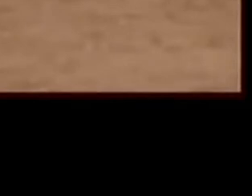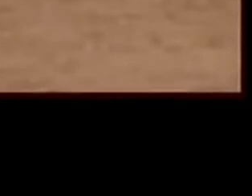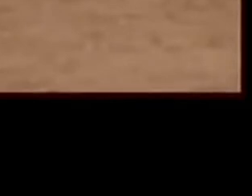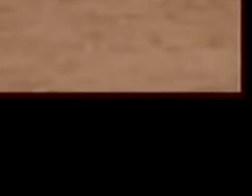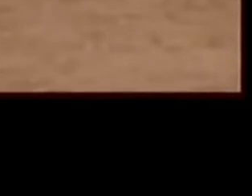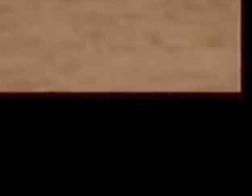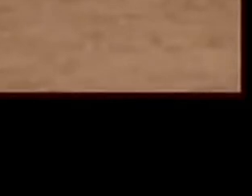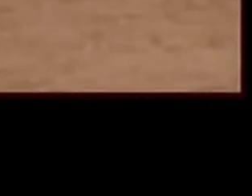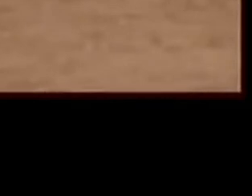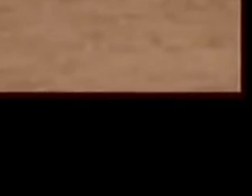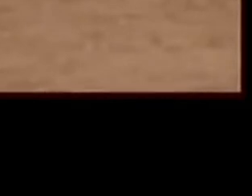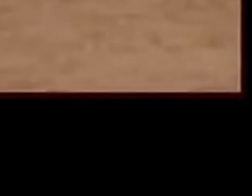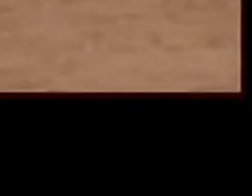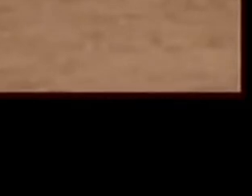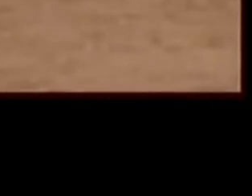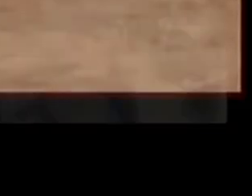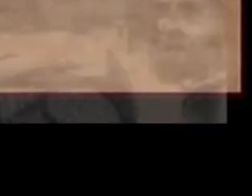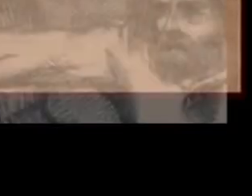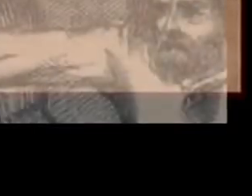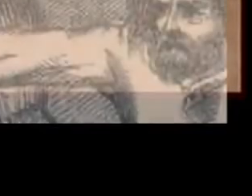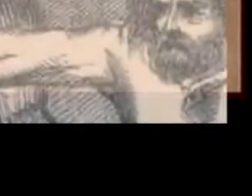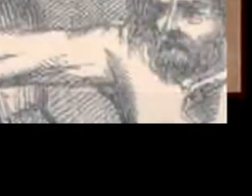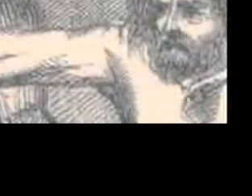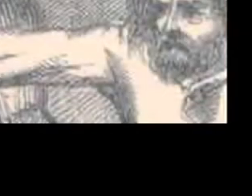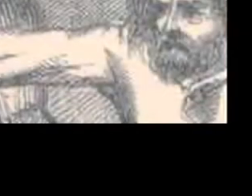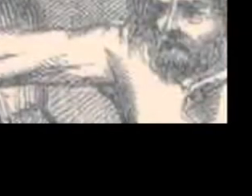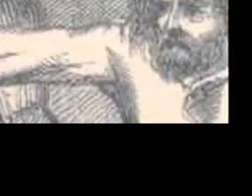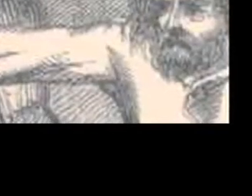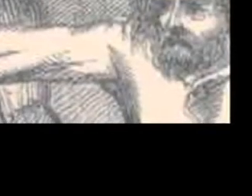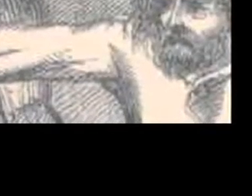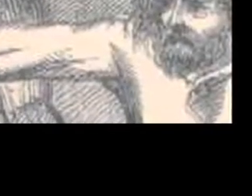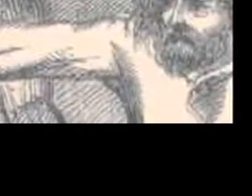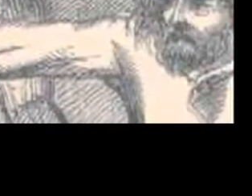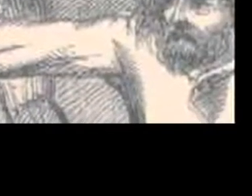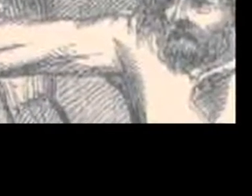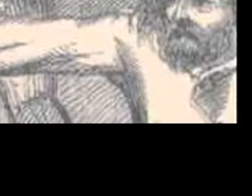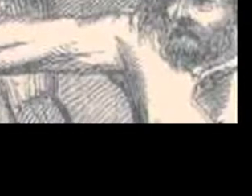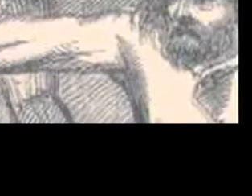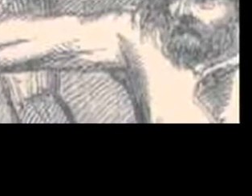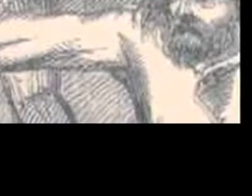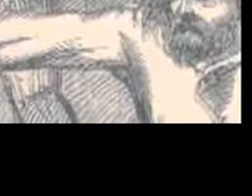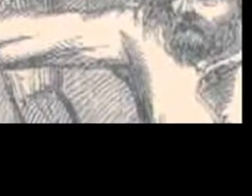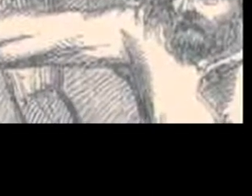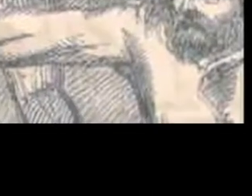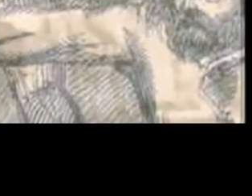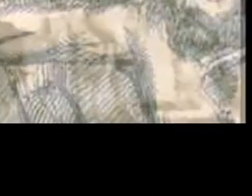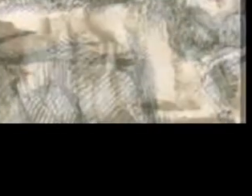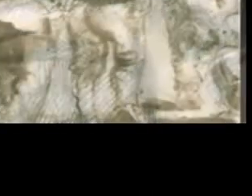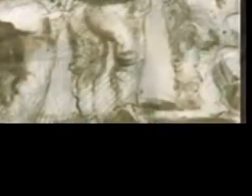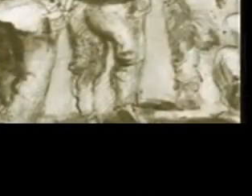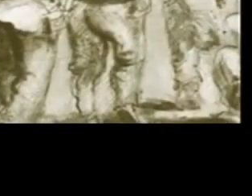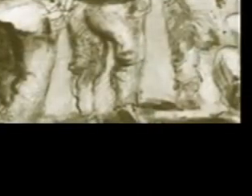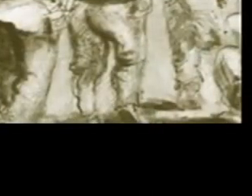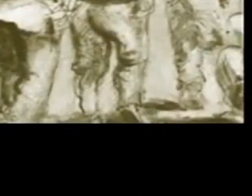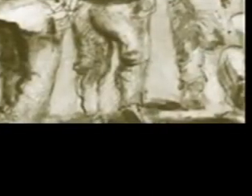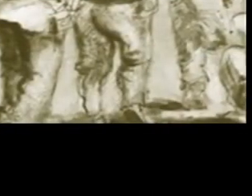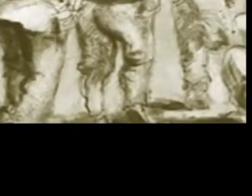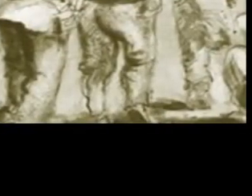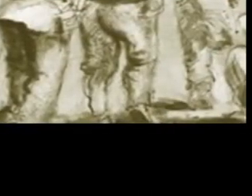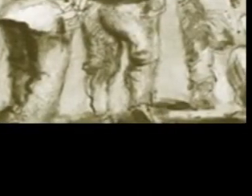eran 160 hombres, incluyendo los flecheros de Matagalpa, contra 600 miembros de las